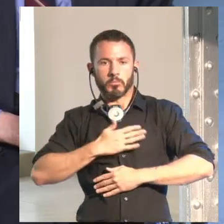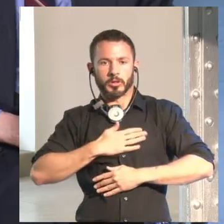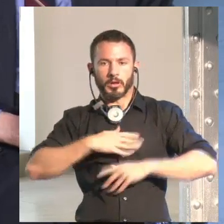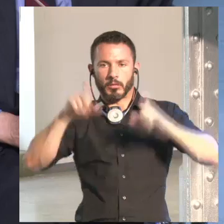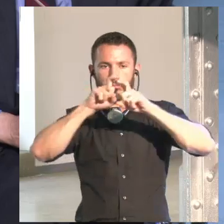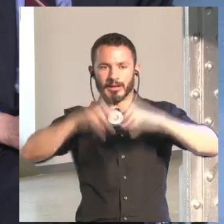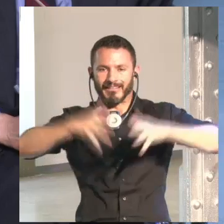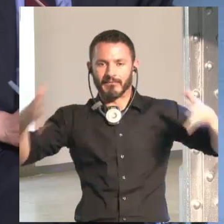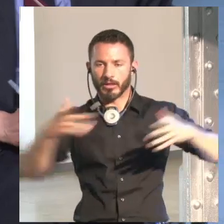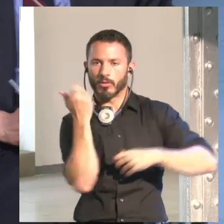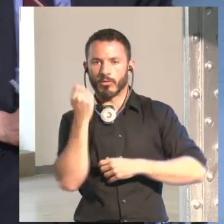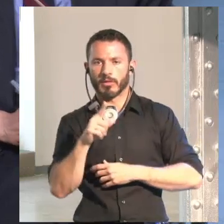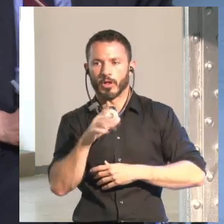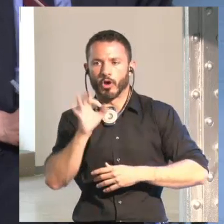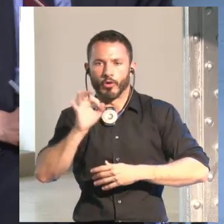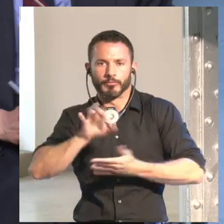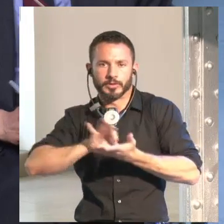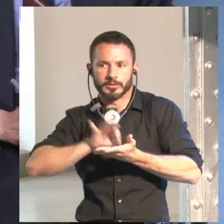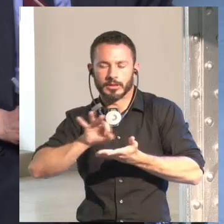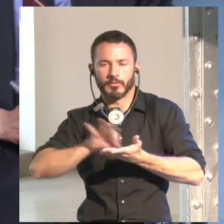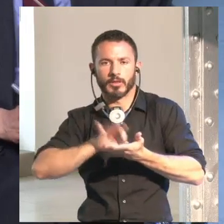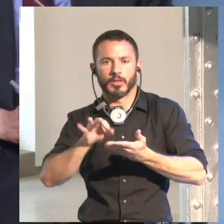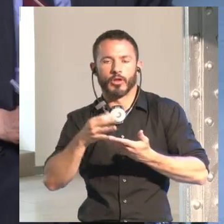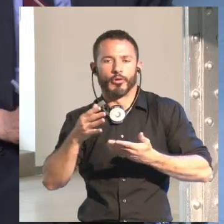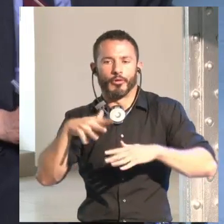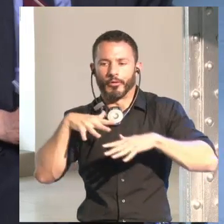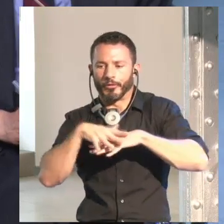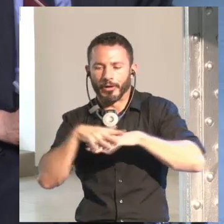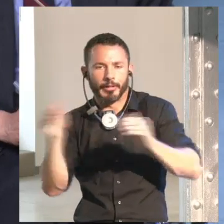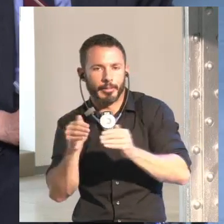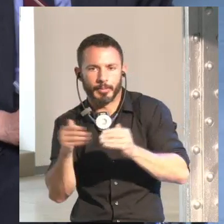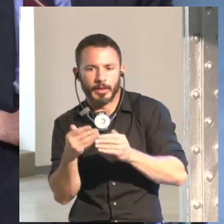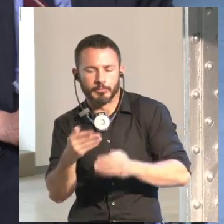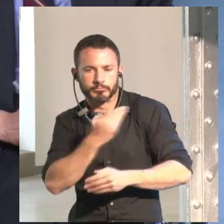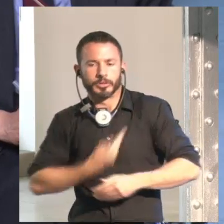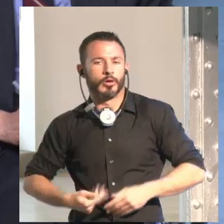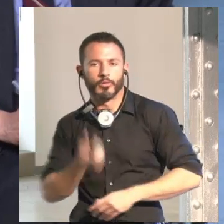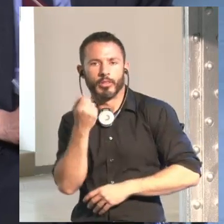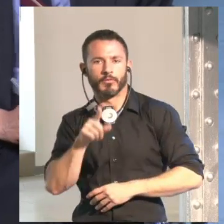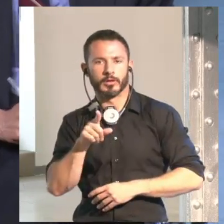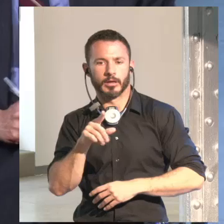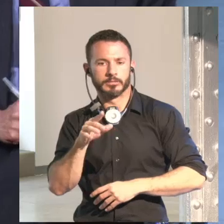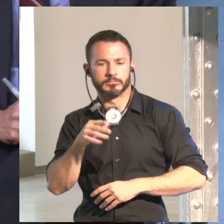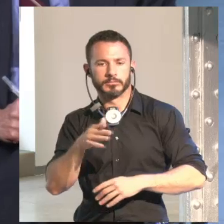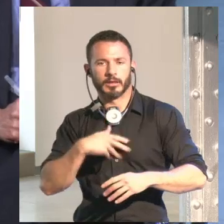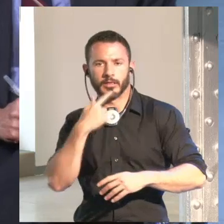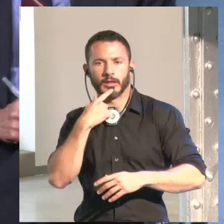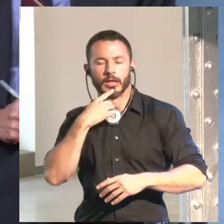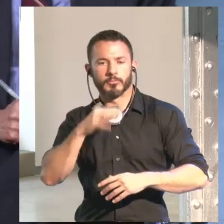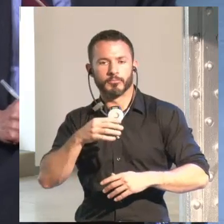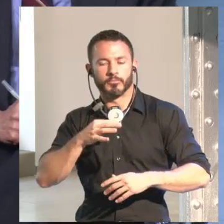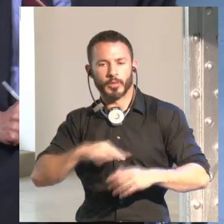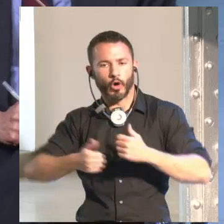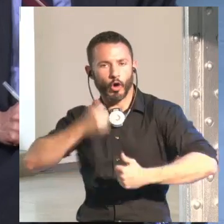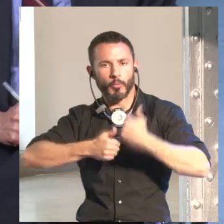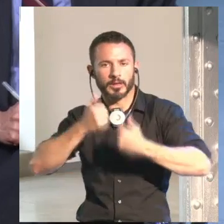grandes infraestructuras o de servicios o de redes de minoristas. Básicamente podemos competir de forma bastante